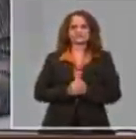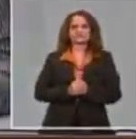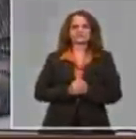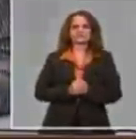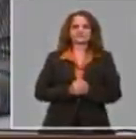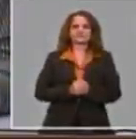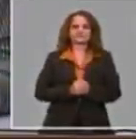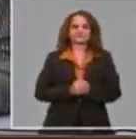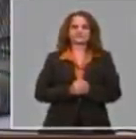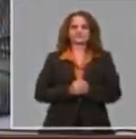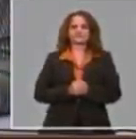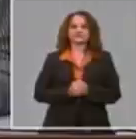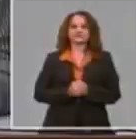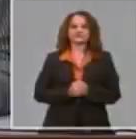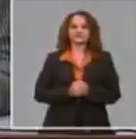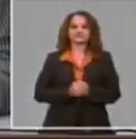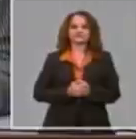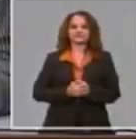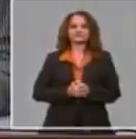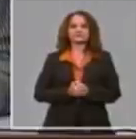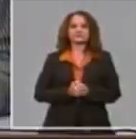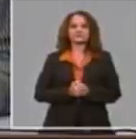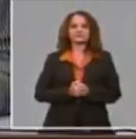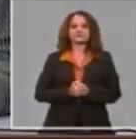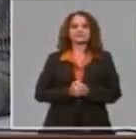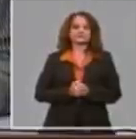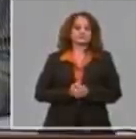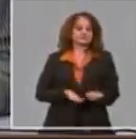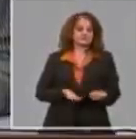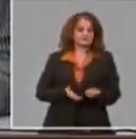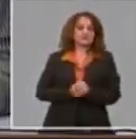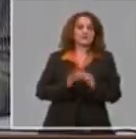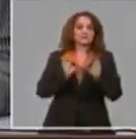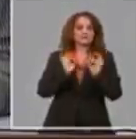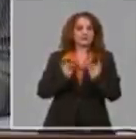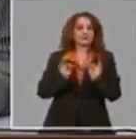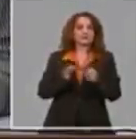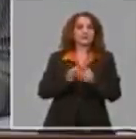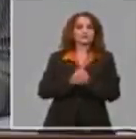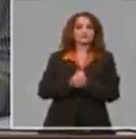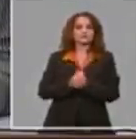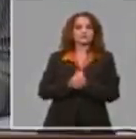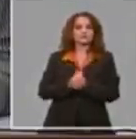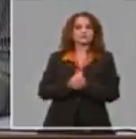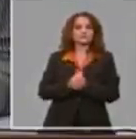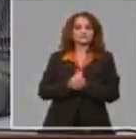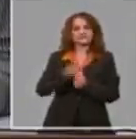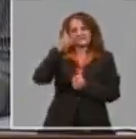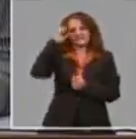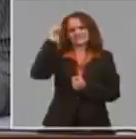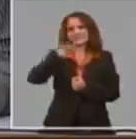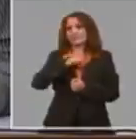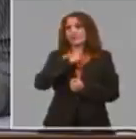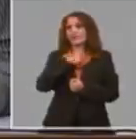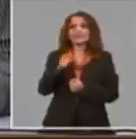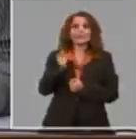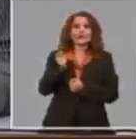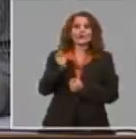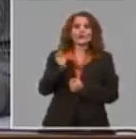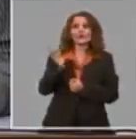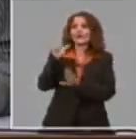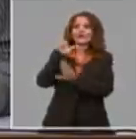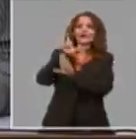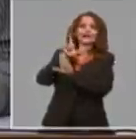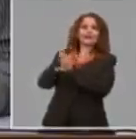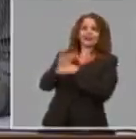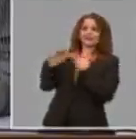la ocurrencia de actividad económica y nadie lo ha dicho que ser complaciente con la entidad programa ilicitano cuando